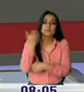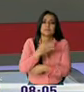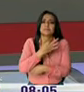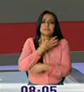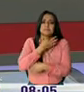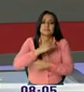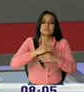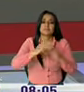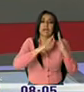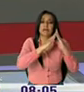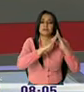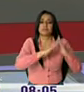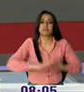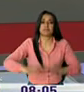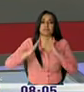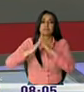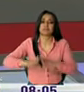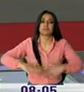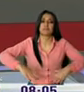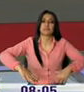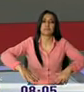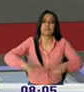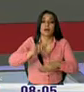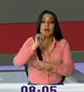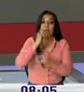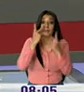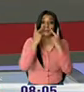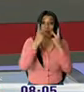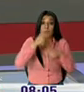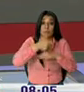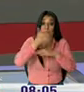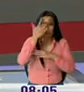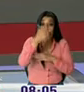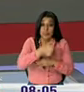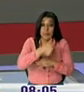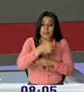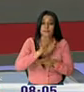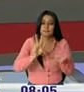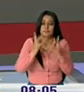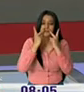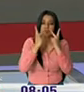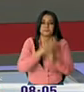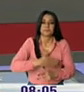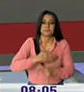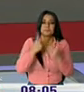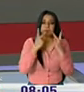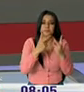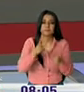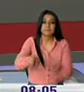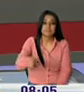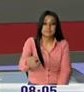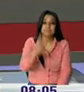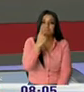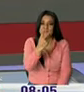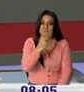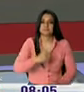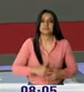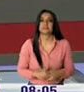casas por la humedad. ¿Quieren ver, autoridad, por qué es la preocupación? Por favor, alce el volumen y miren la